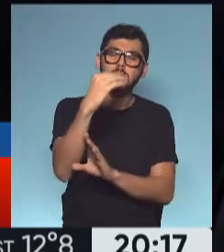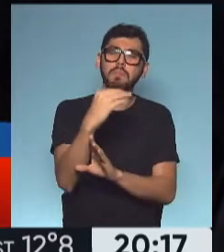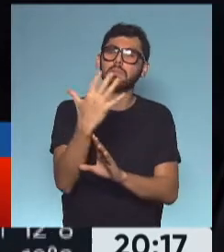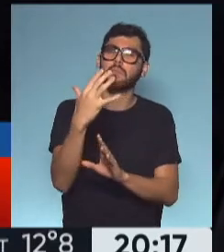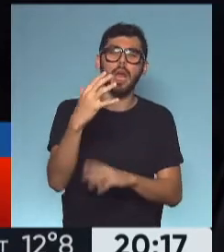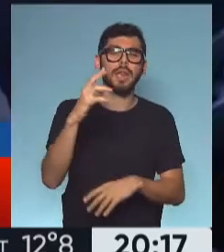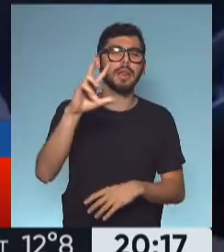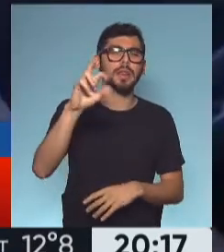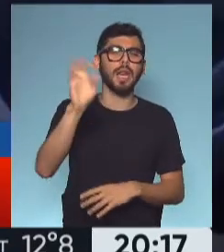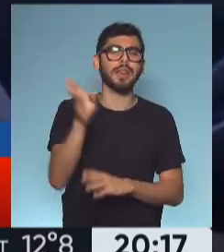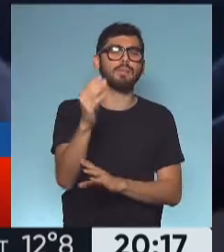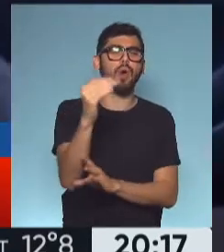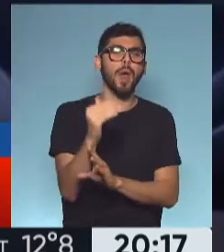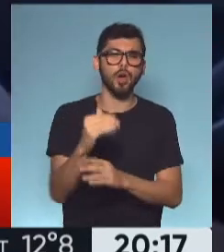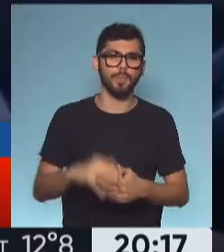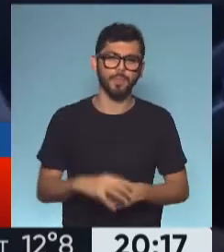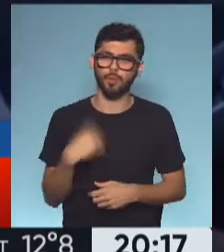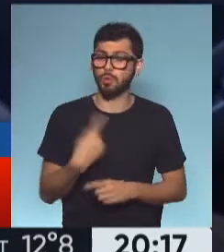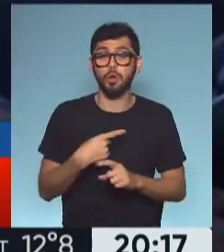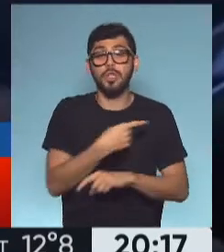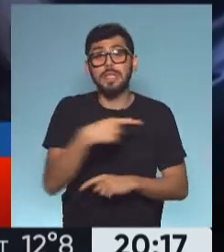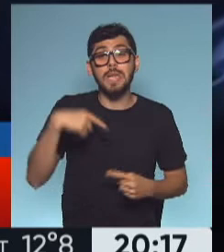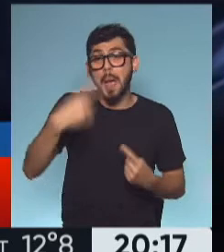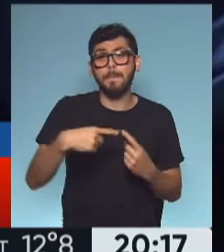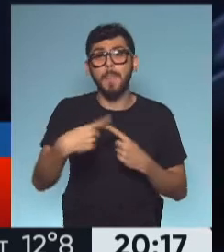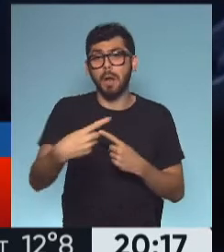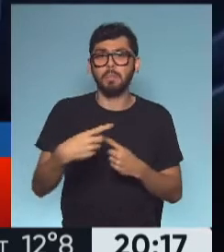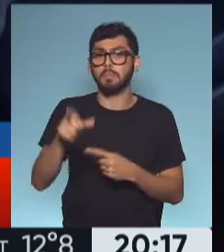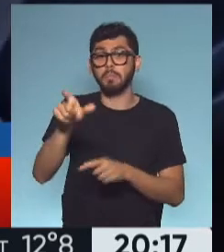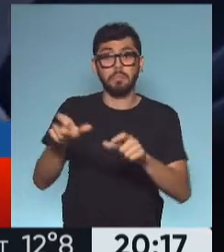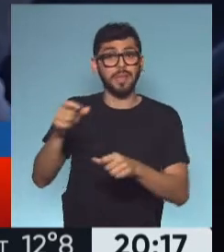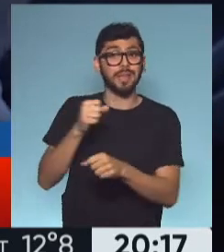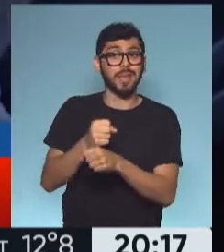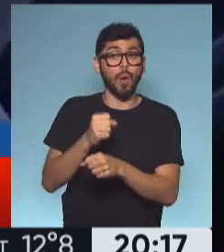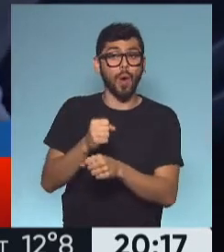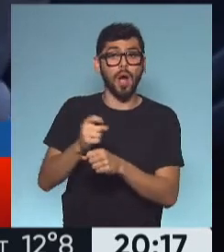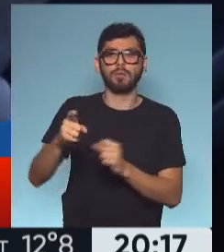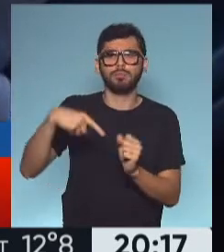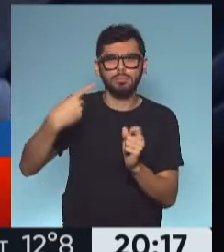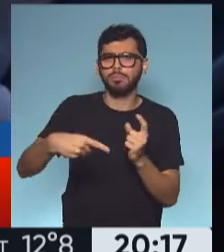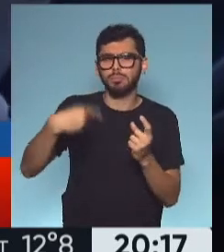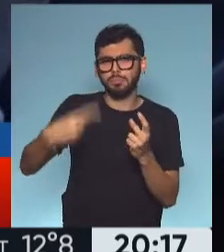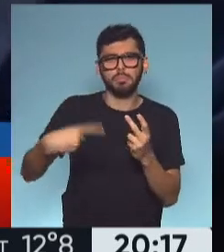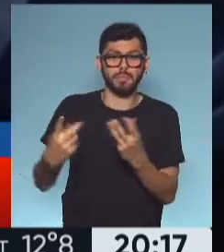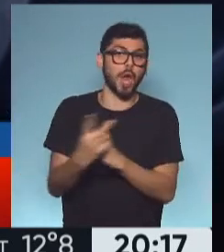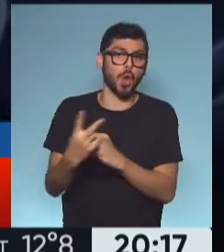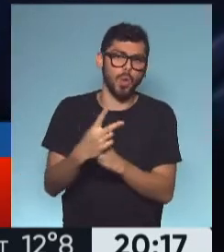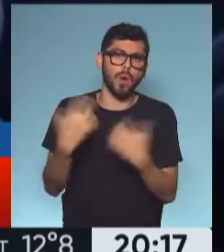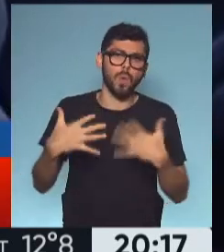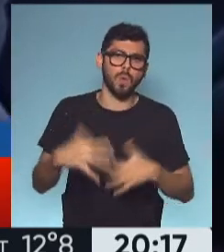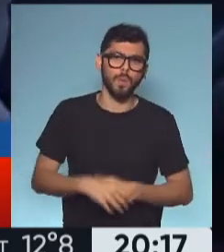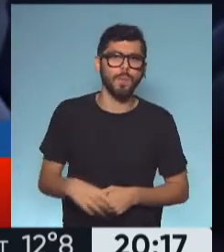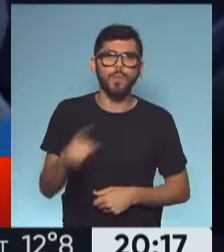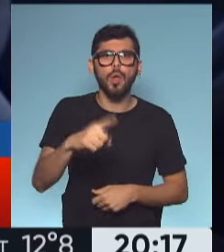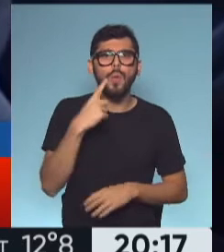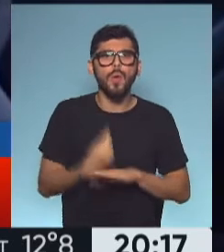a un 30%. La semana pasamos por acá, así que gran trabajo de las chicas que hacen constantemente acá para cuidarnos. ¿De dónde vienen